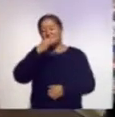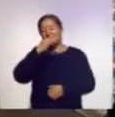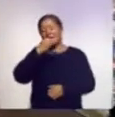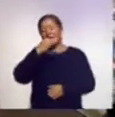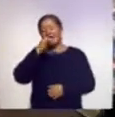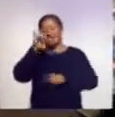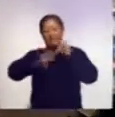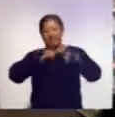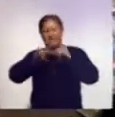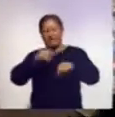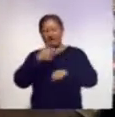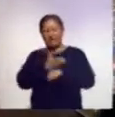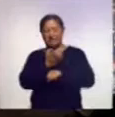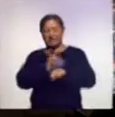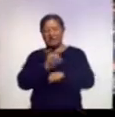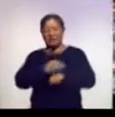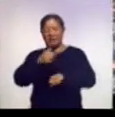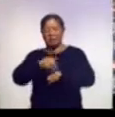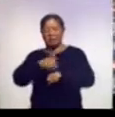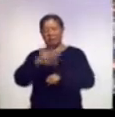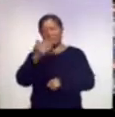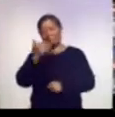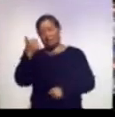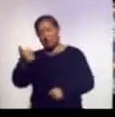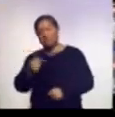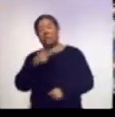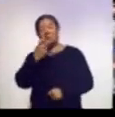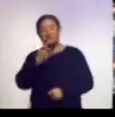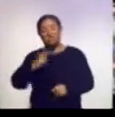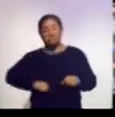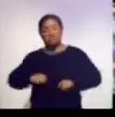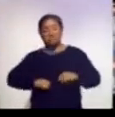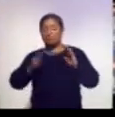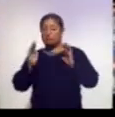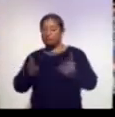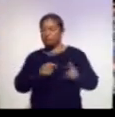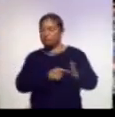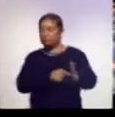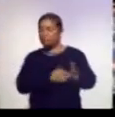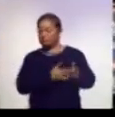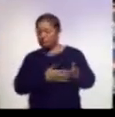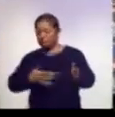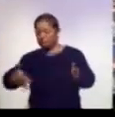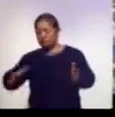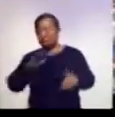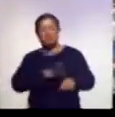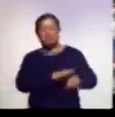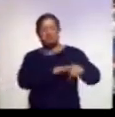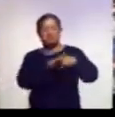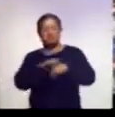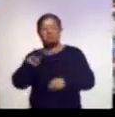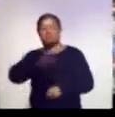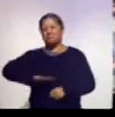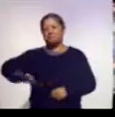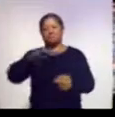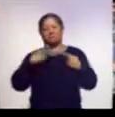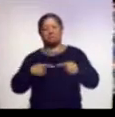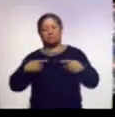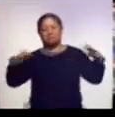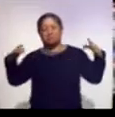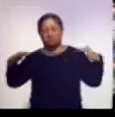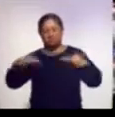eventos iniciaron ya hace algunos días y mantendrán una amplia oferta de actividades para la población tlaxcalteca y sus